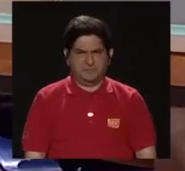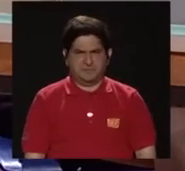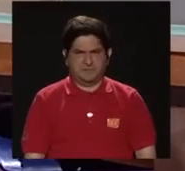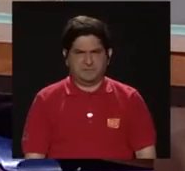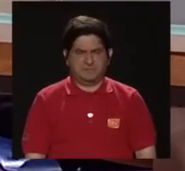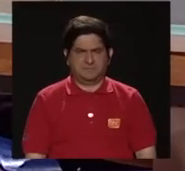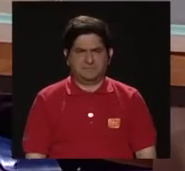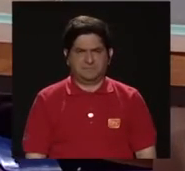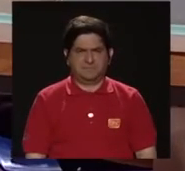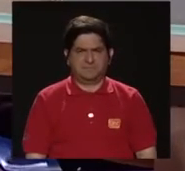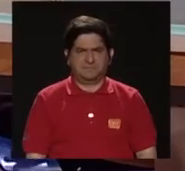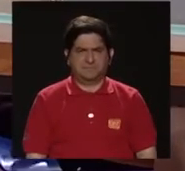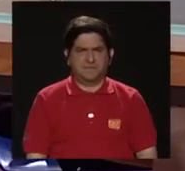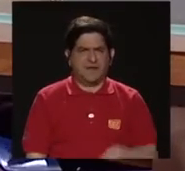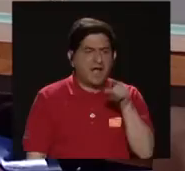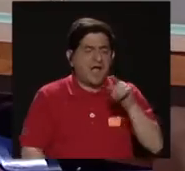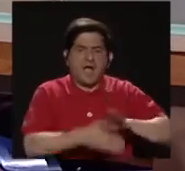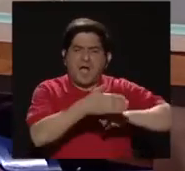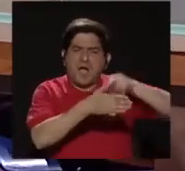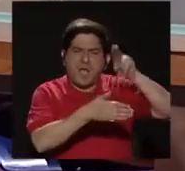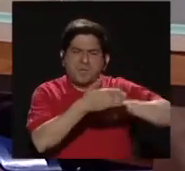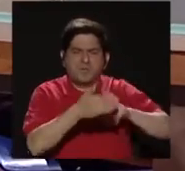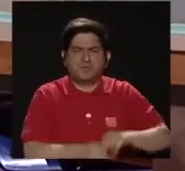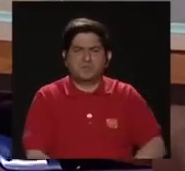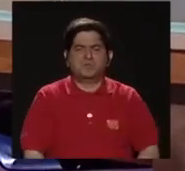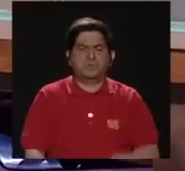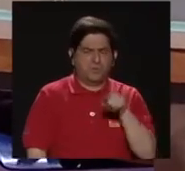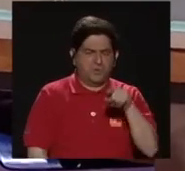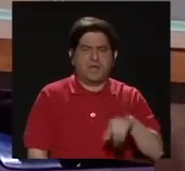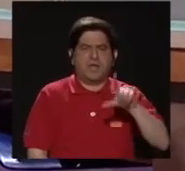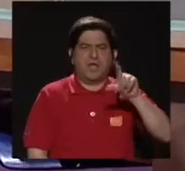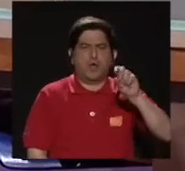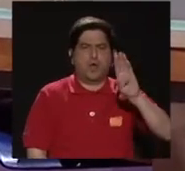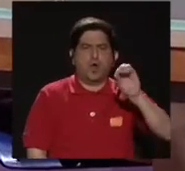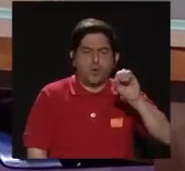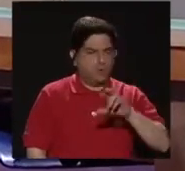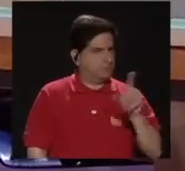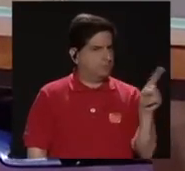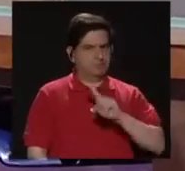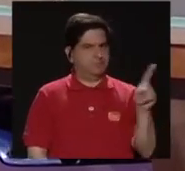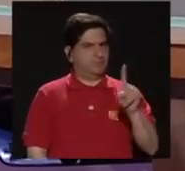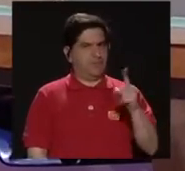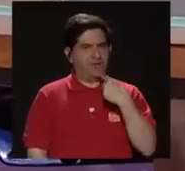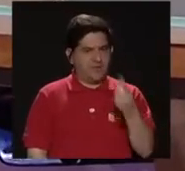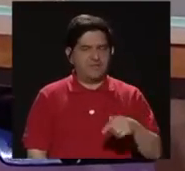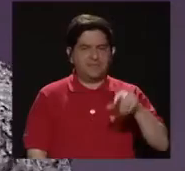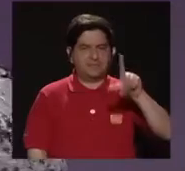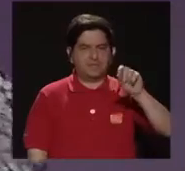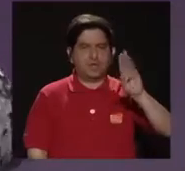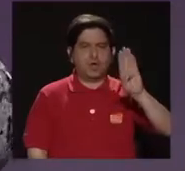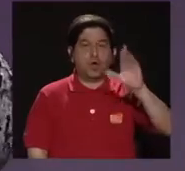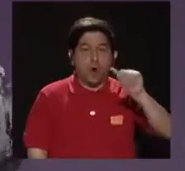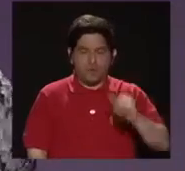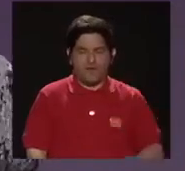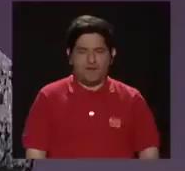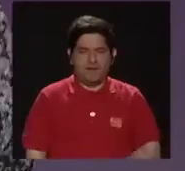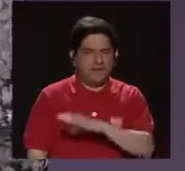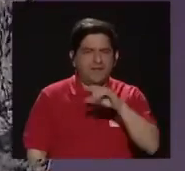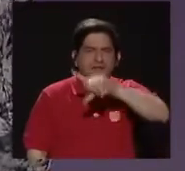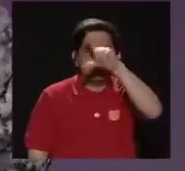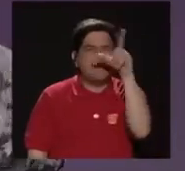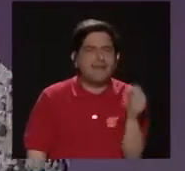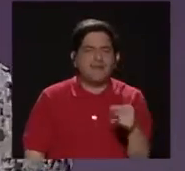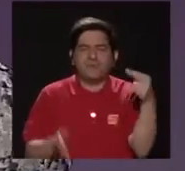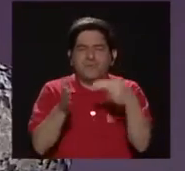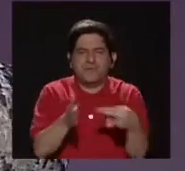esta pintura es un lobo, él dice no, es una loba. Y está la loba y está la luna. Esa luna se repite